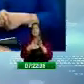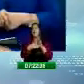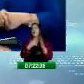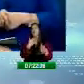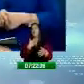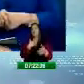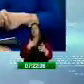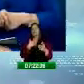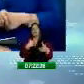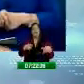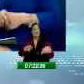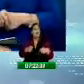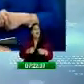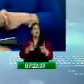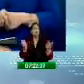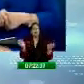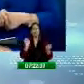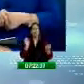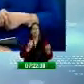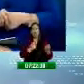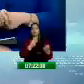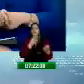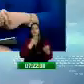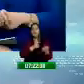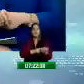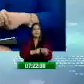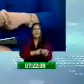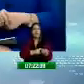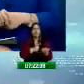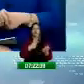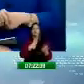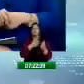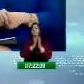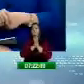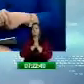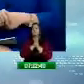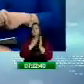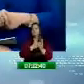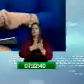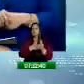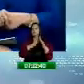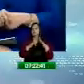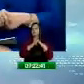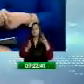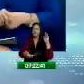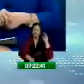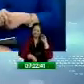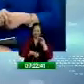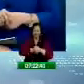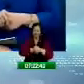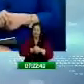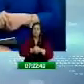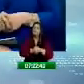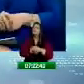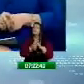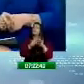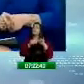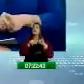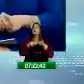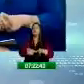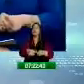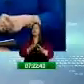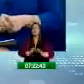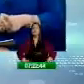una enfermedad anterior, que guarden el aislamiento social. Es importante en estos momentos la participación